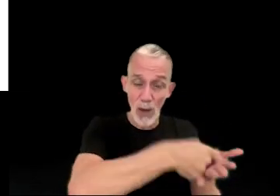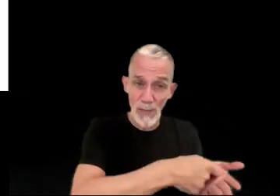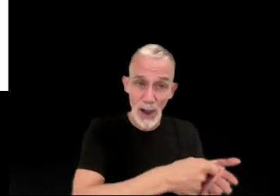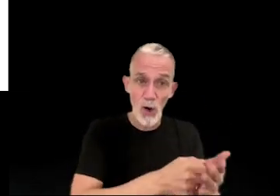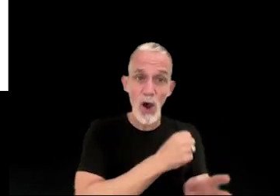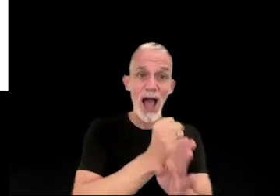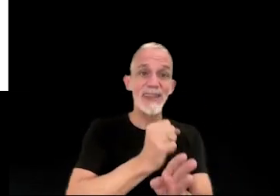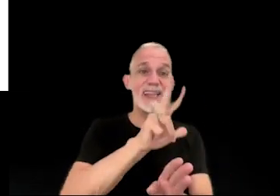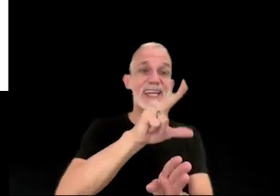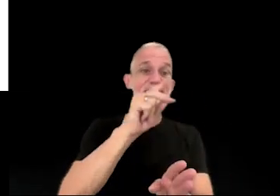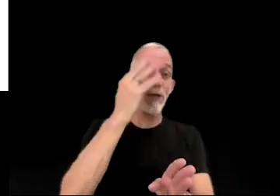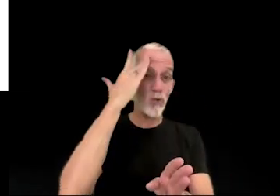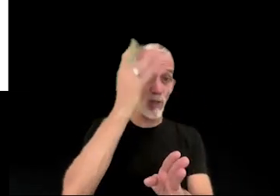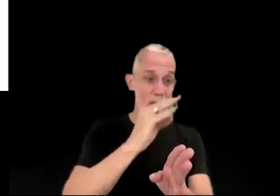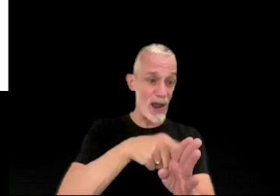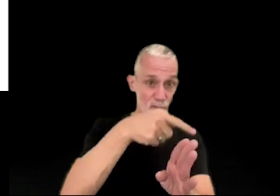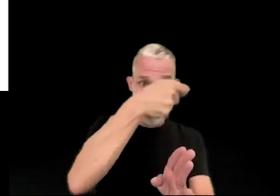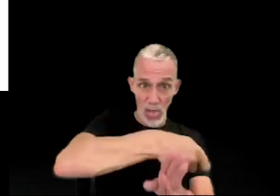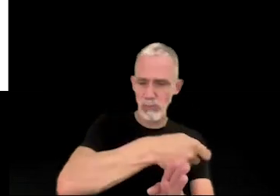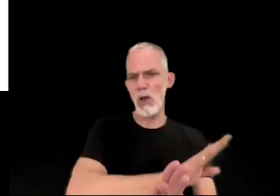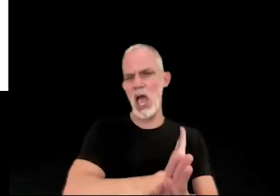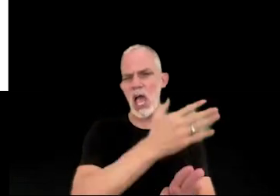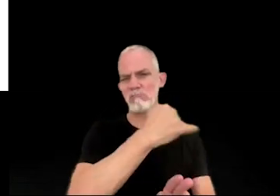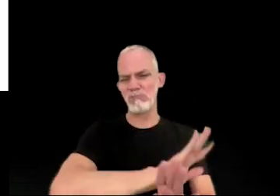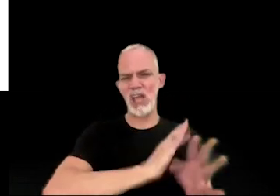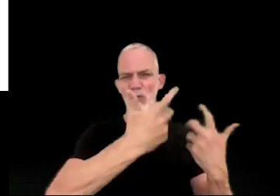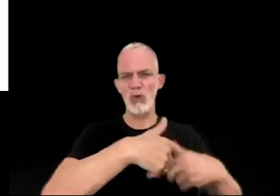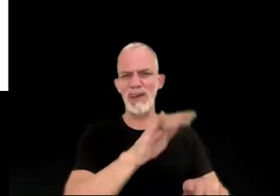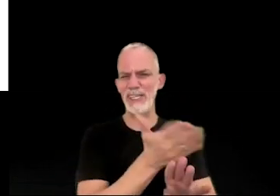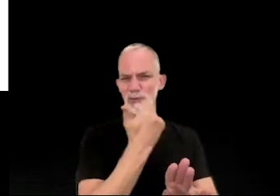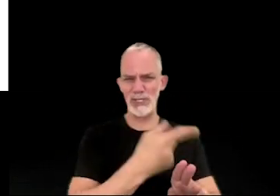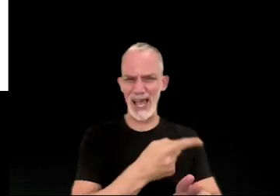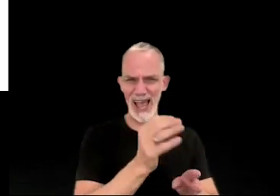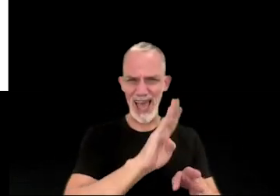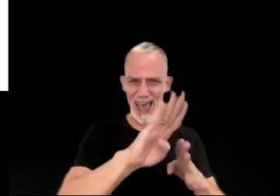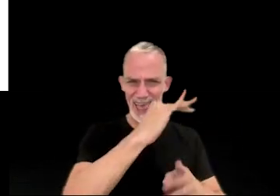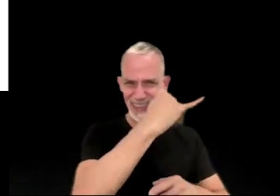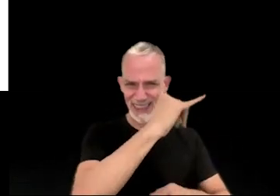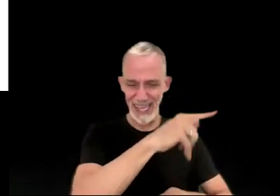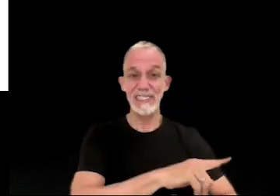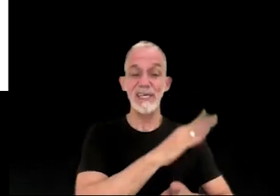Si no estaba firme y se incorporó en un plan de regularización al 9 del 7,